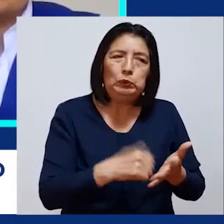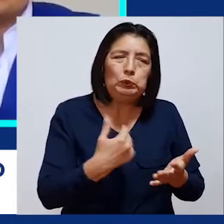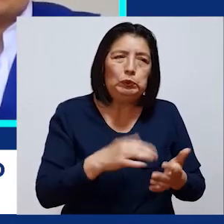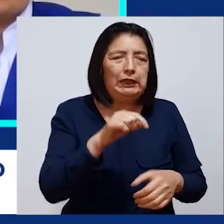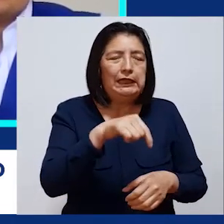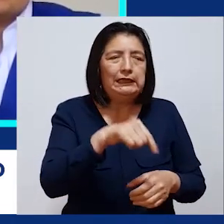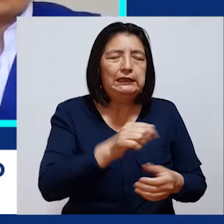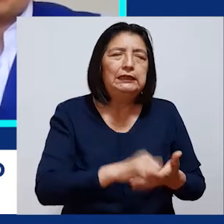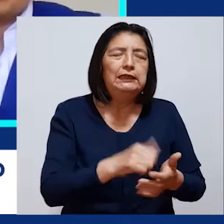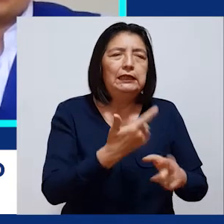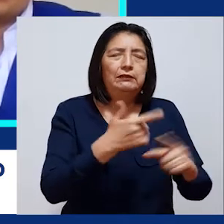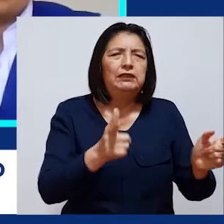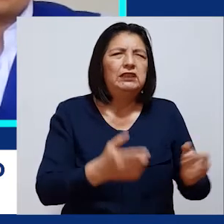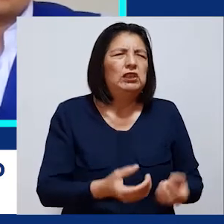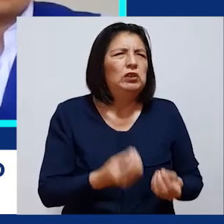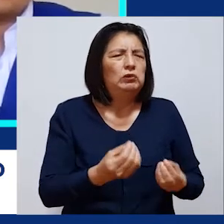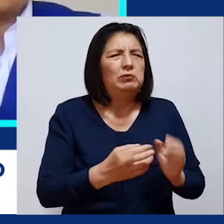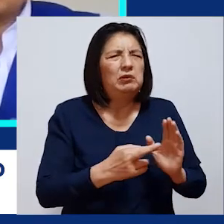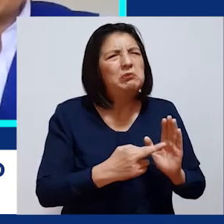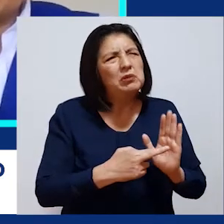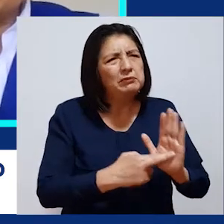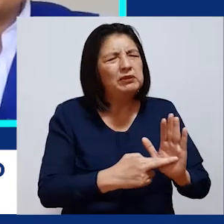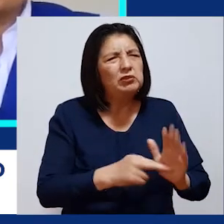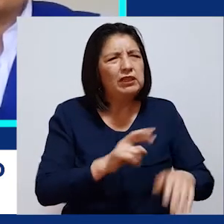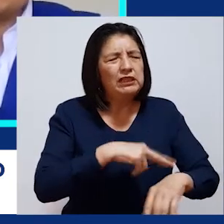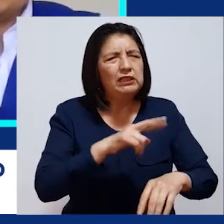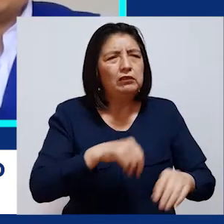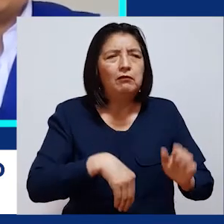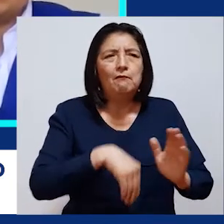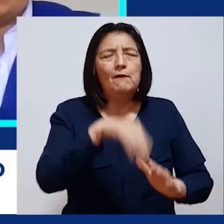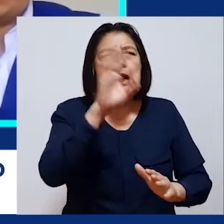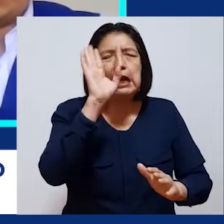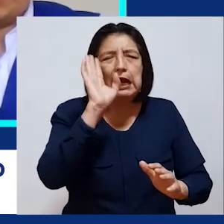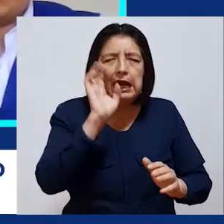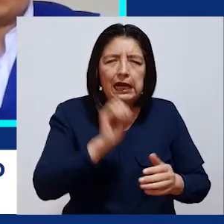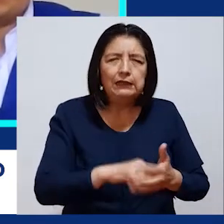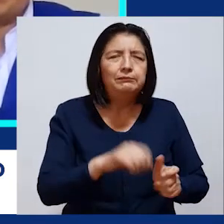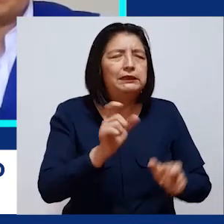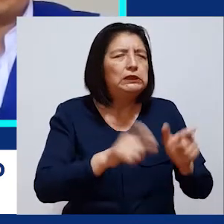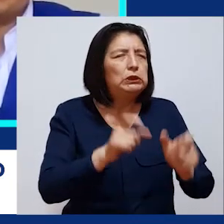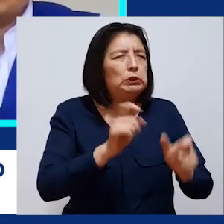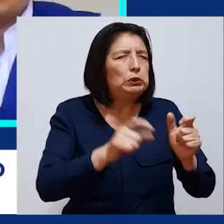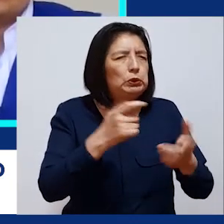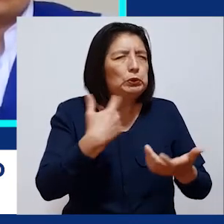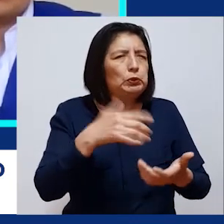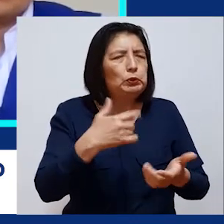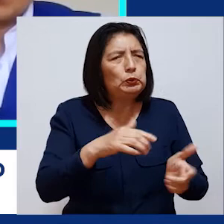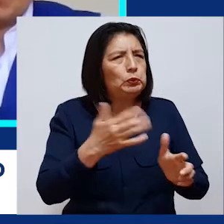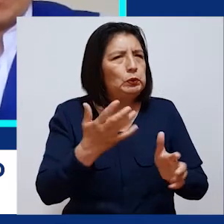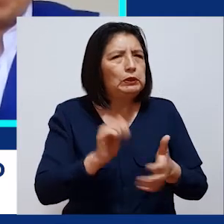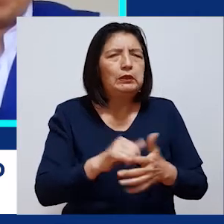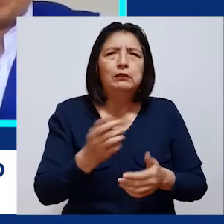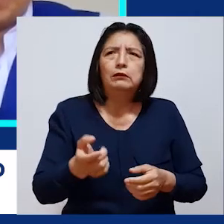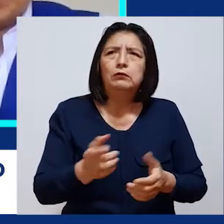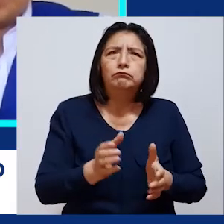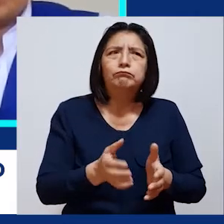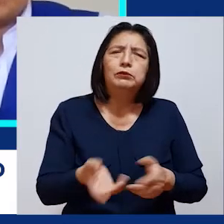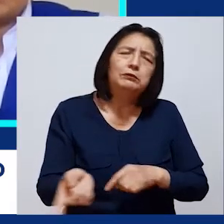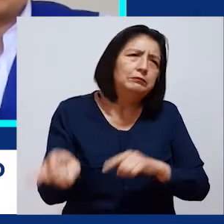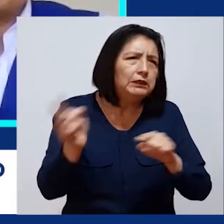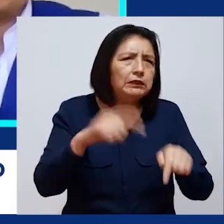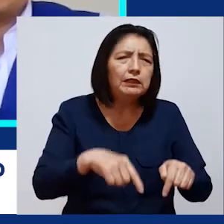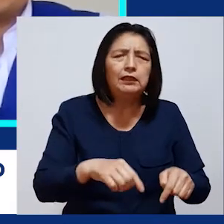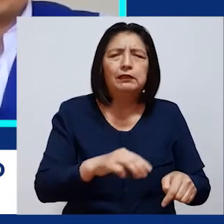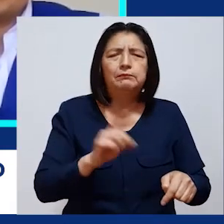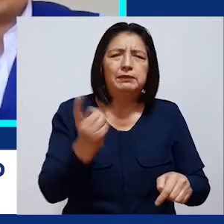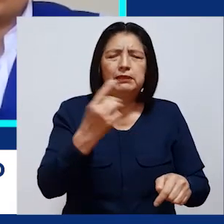Libertad, que representó como la región con más índice de letalidad en el país, logrando que venga el primer ministro y